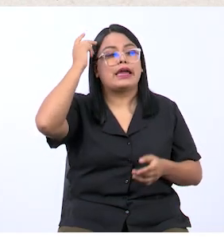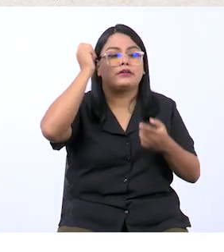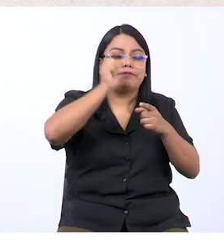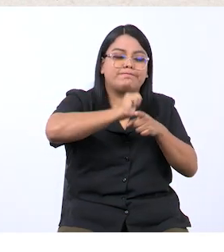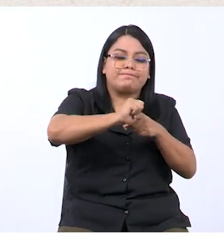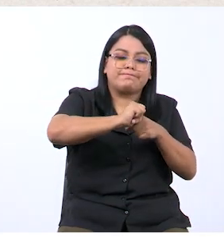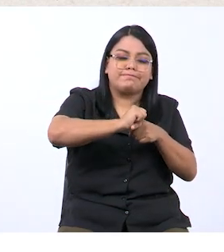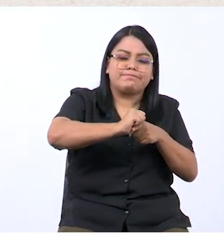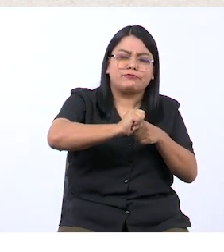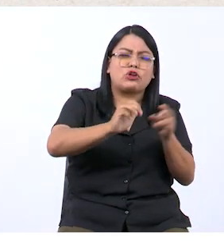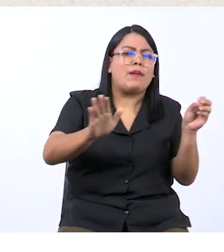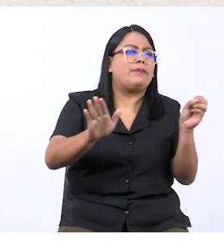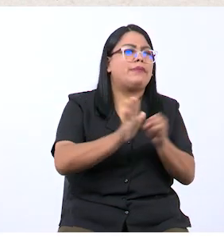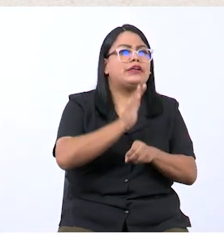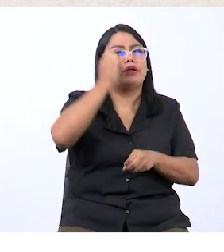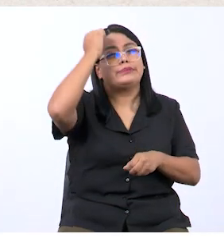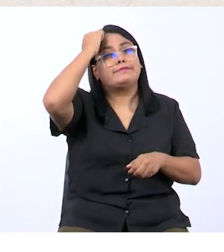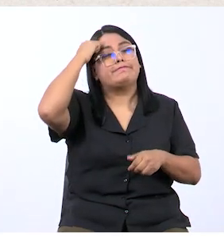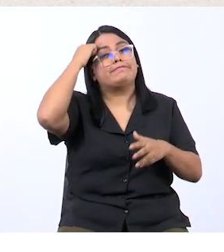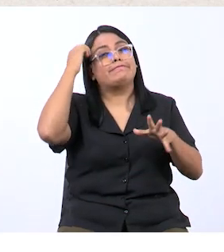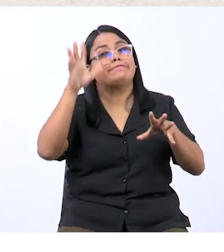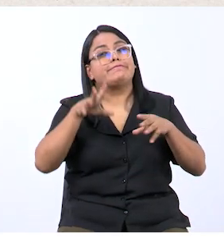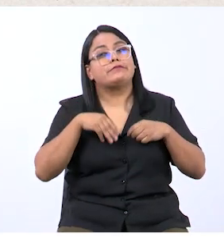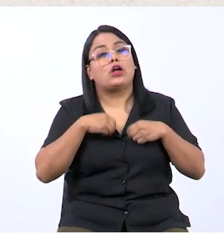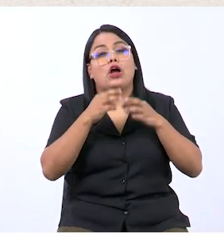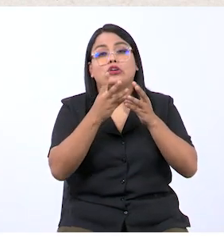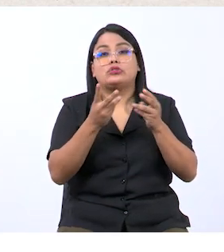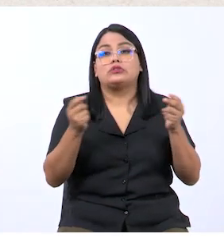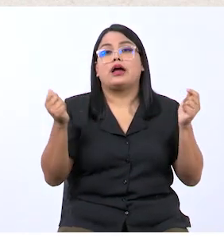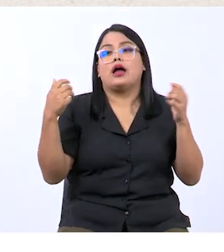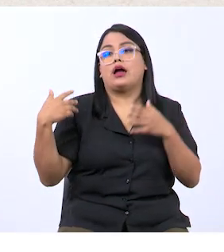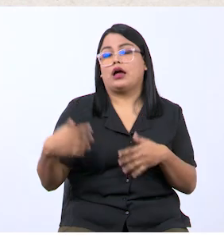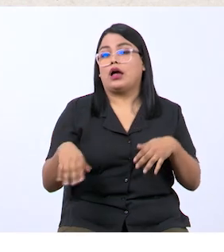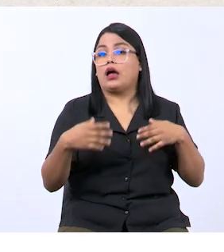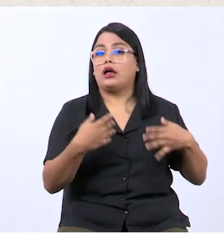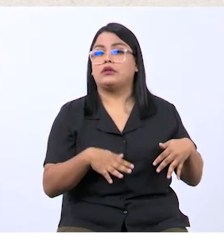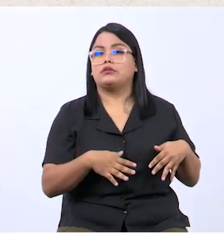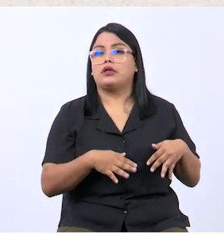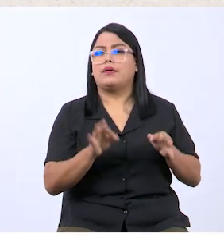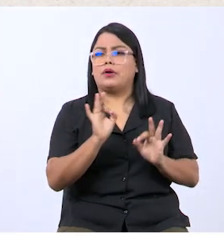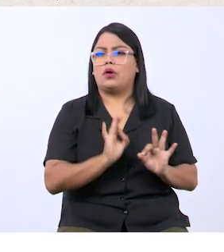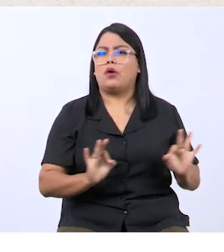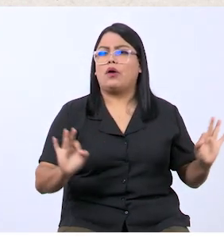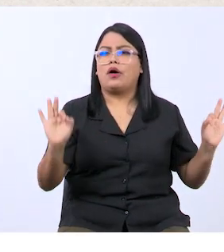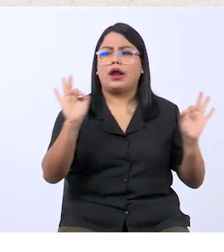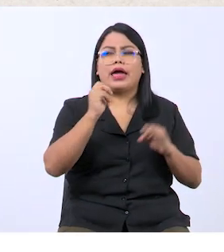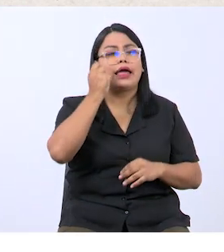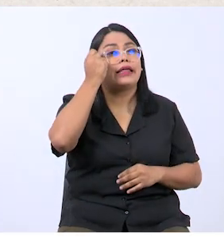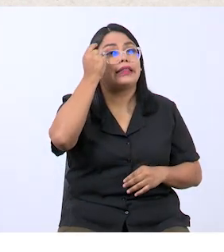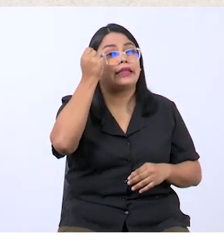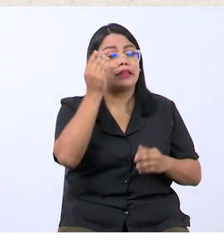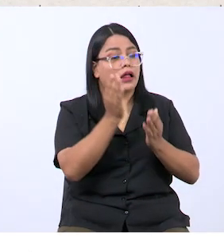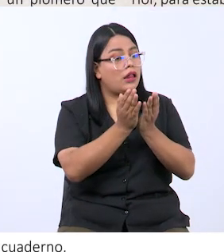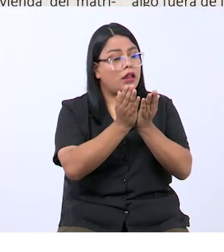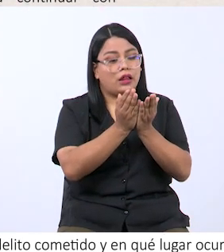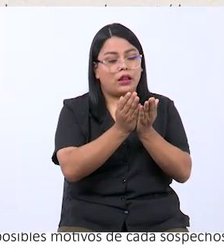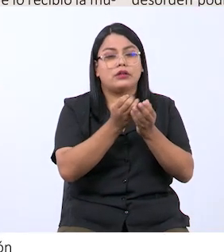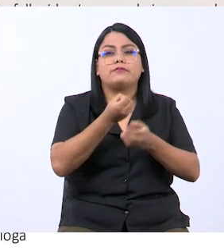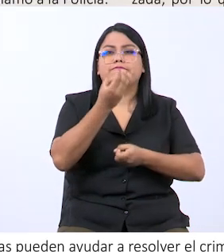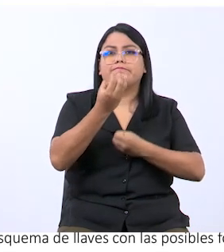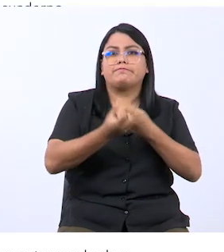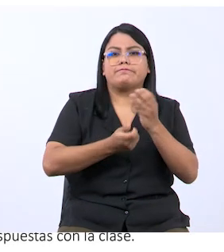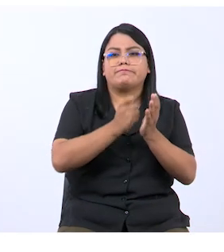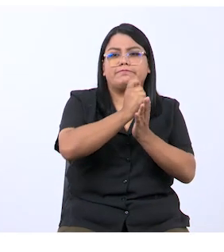en poner en práctica los aprendizajes adquiridos mediante la resolución de actividades que favorecen la comprensión lectora y